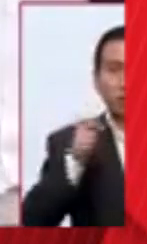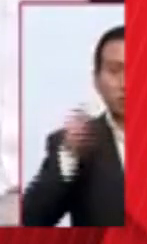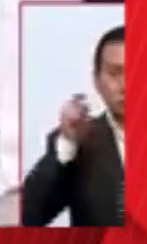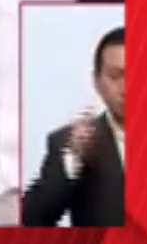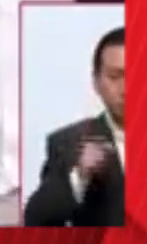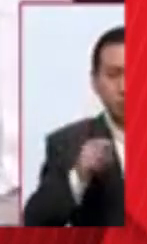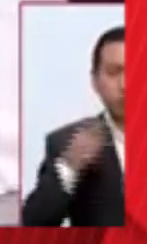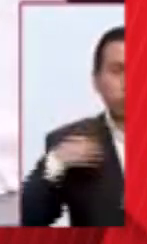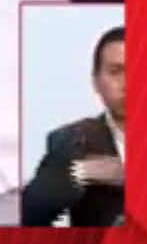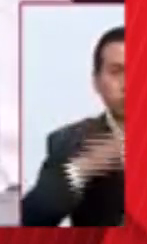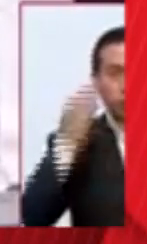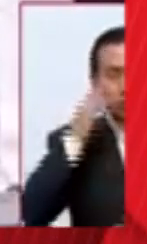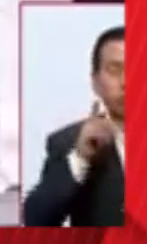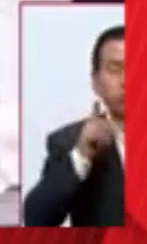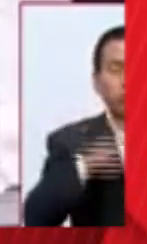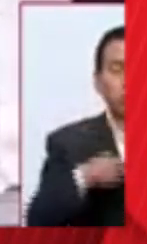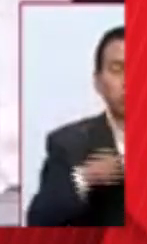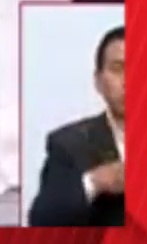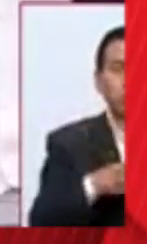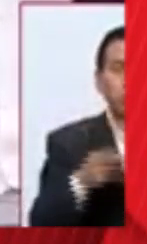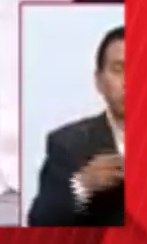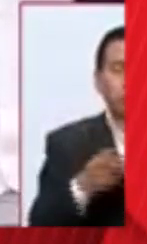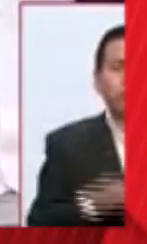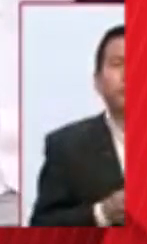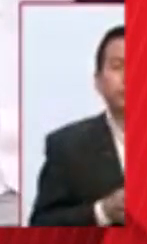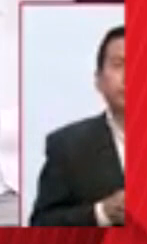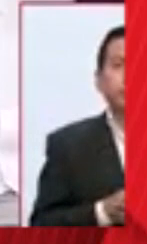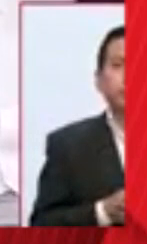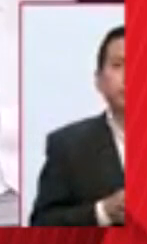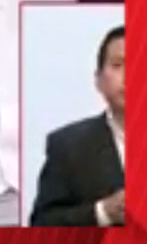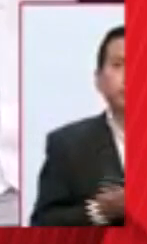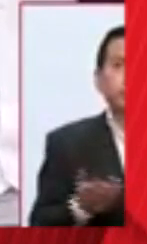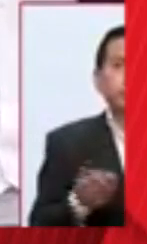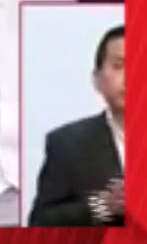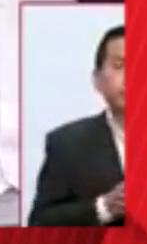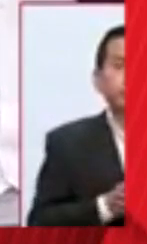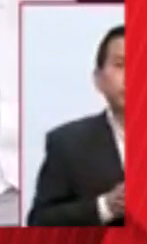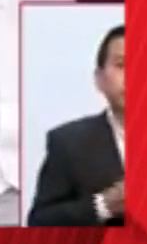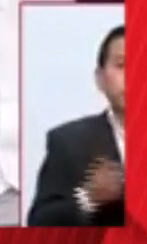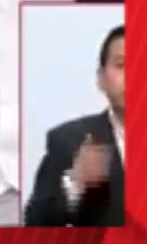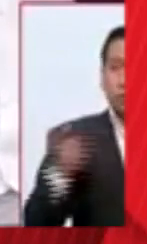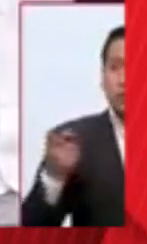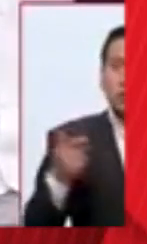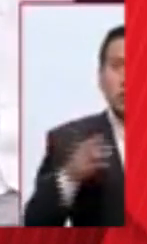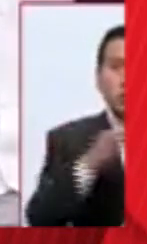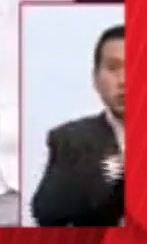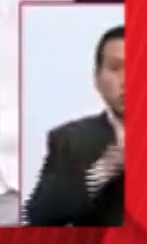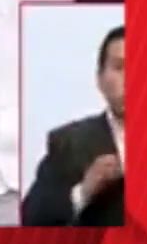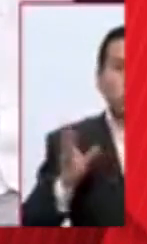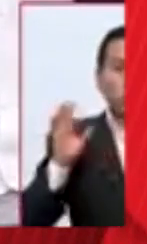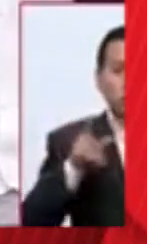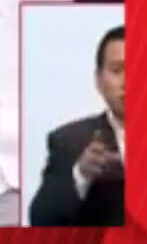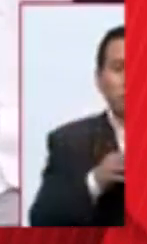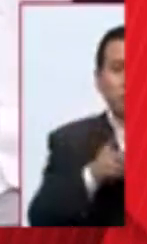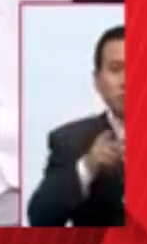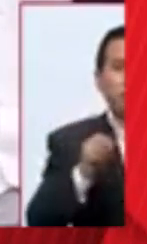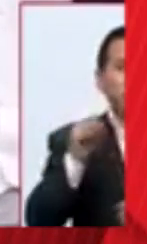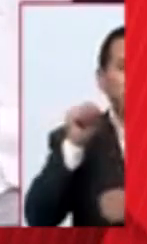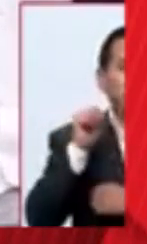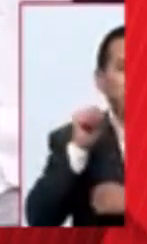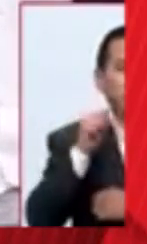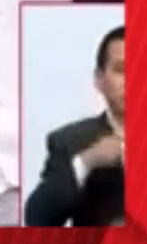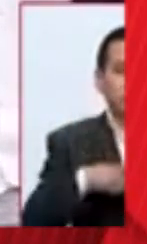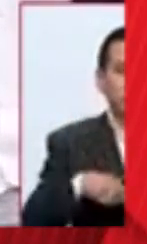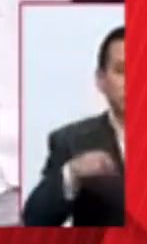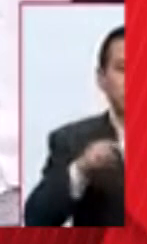que conoceremos seguramente próximamente. Se va a realizar el Congreso del Movimiento al Socialismo el